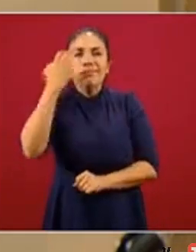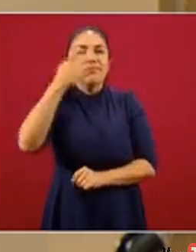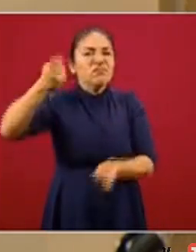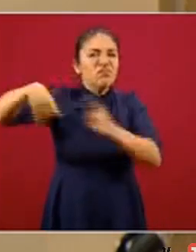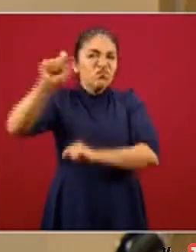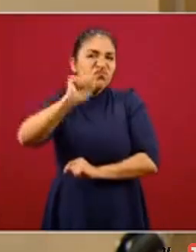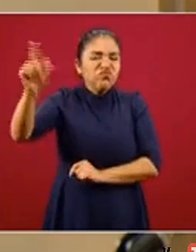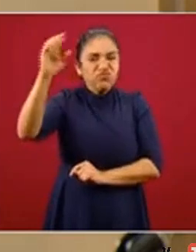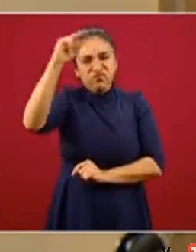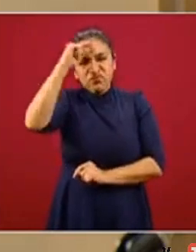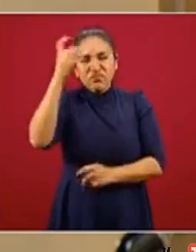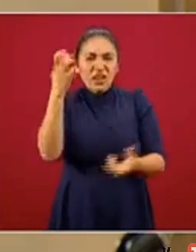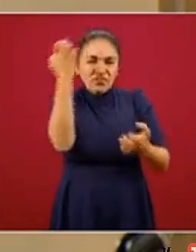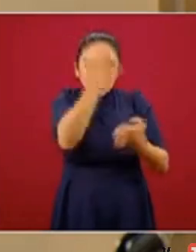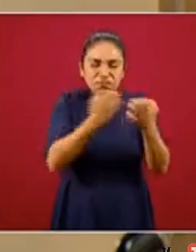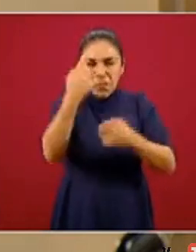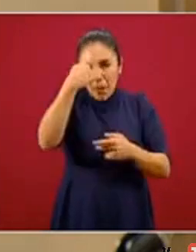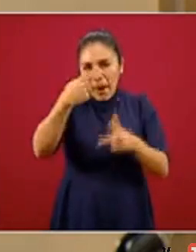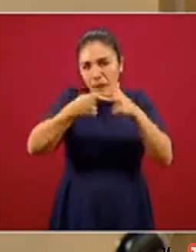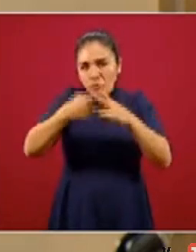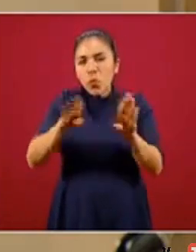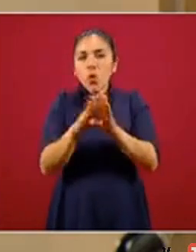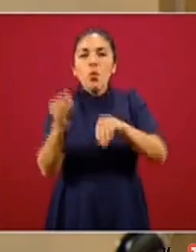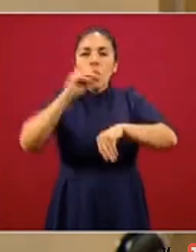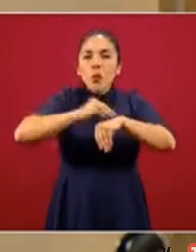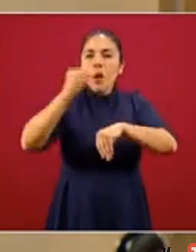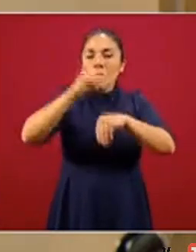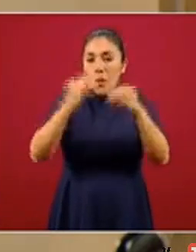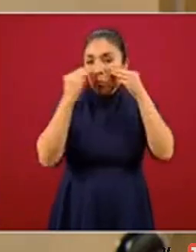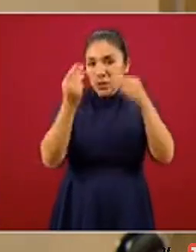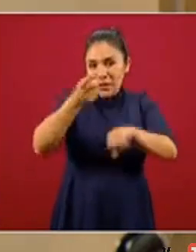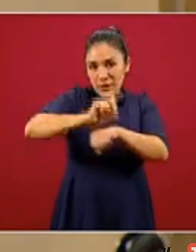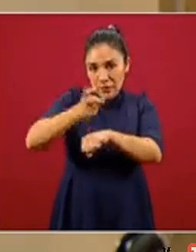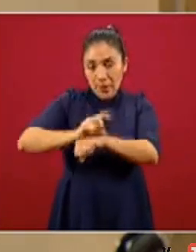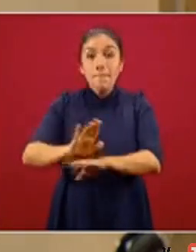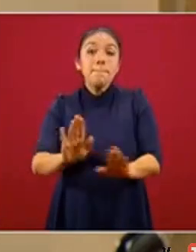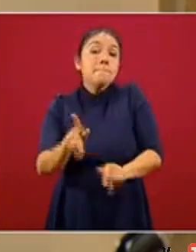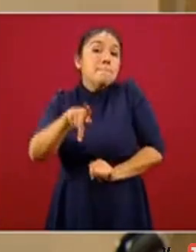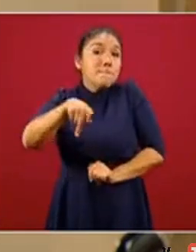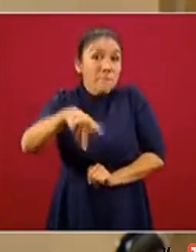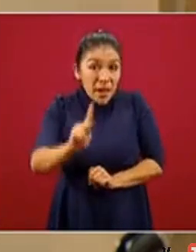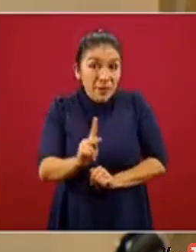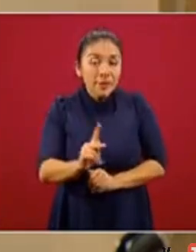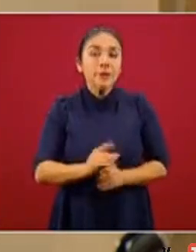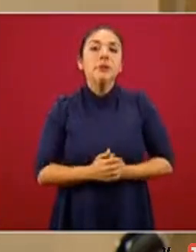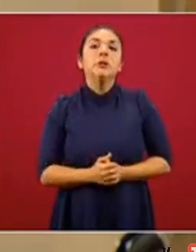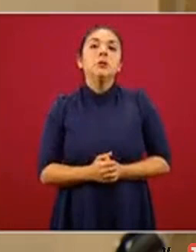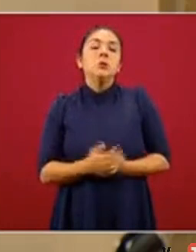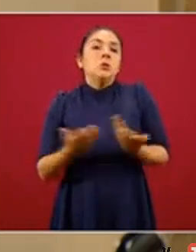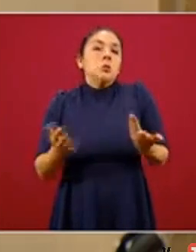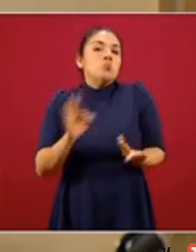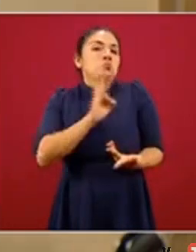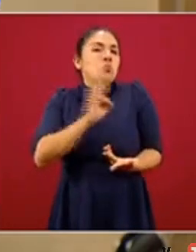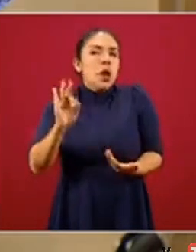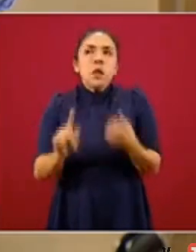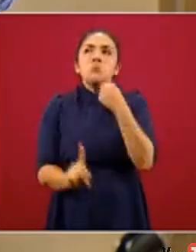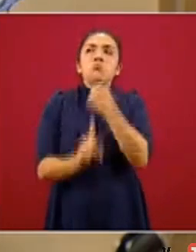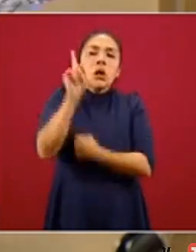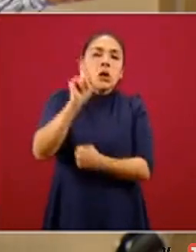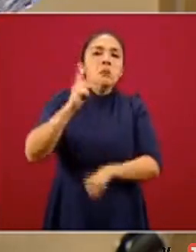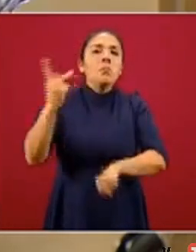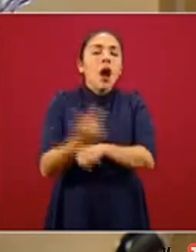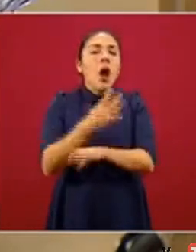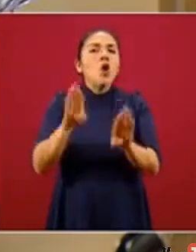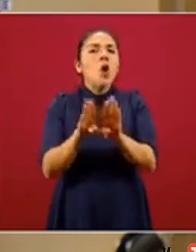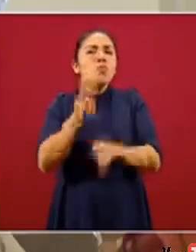y estadísticos que realizamos todos los días. Sin embargo, puede ocurrir que en la frialdad